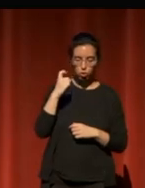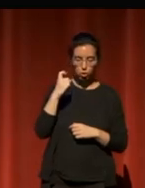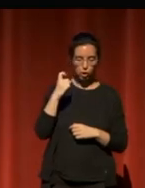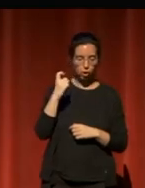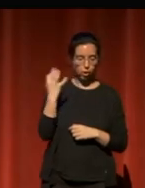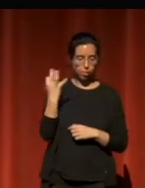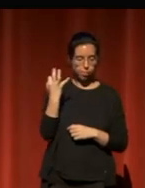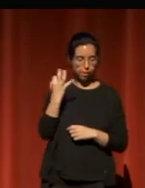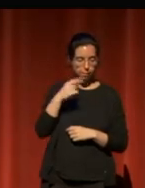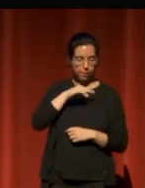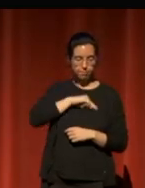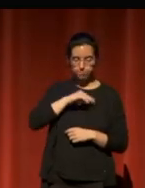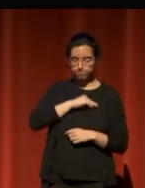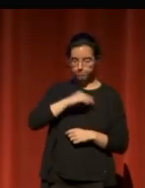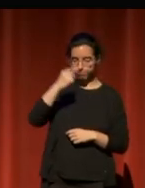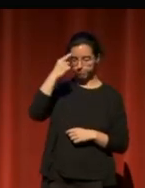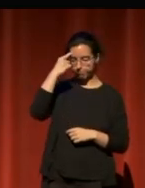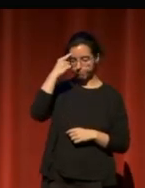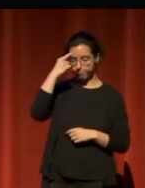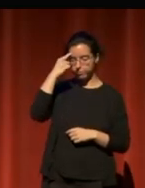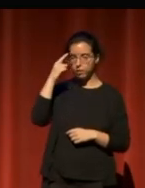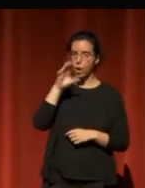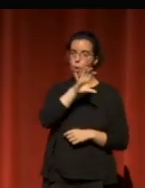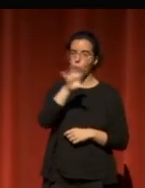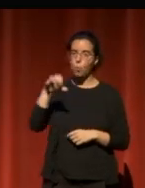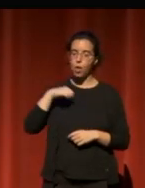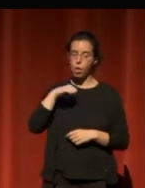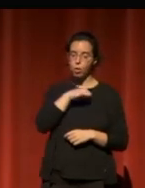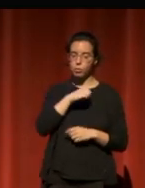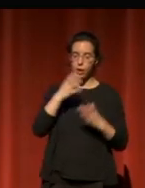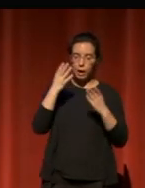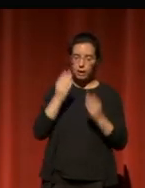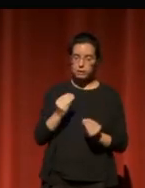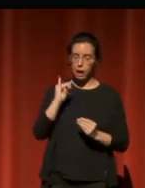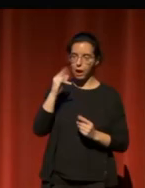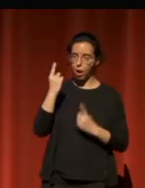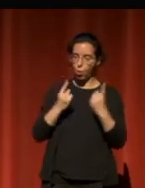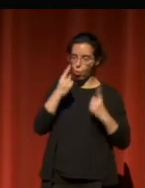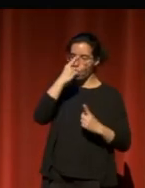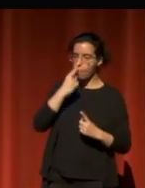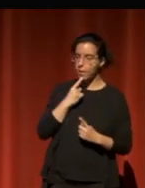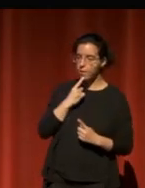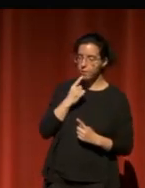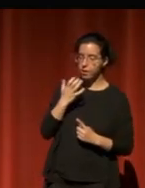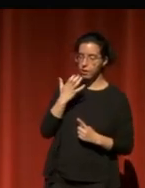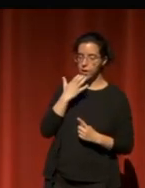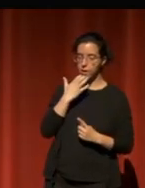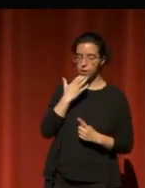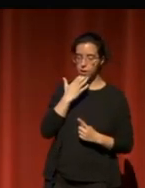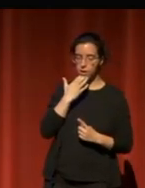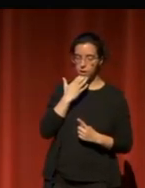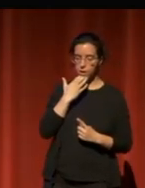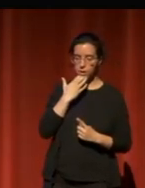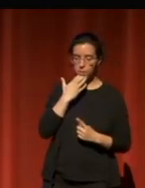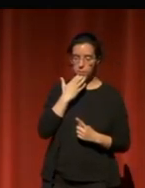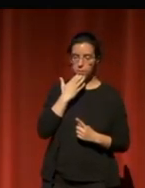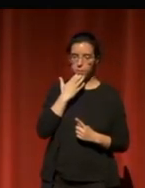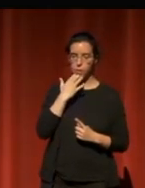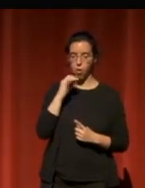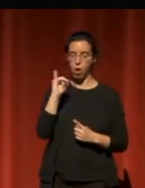cuenta. Muchas comunidades autónomas, algunos perfiles como el de auxiliar de biblioteca, pues